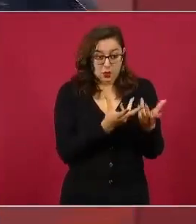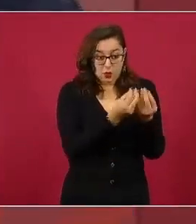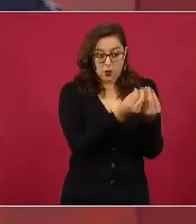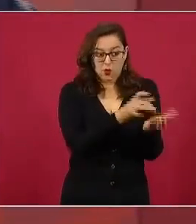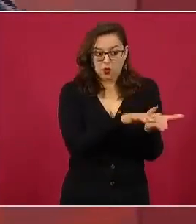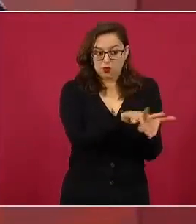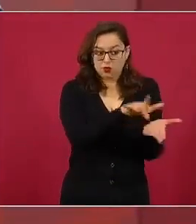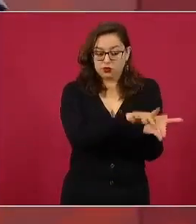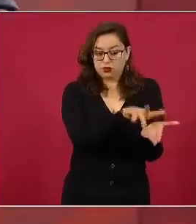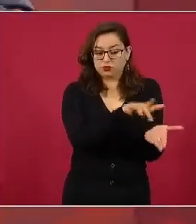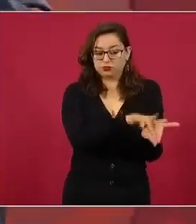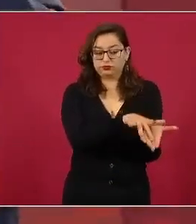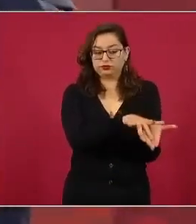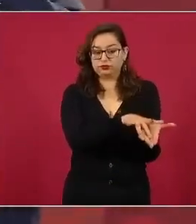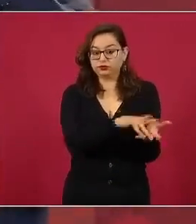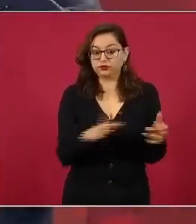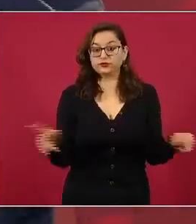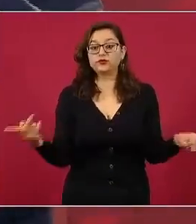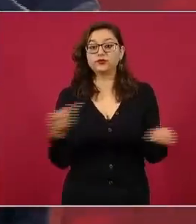Entonces esos